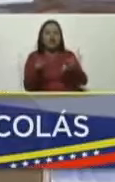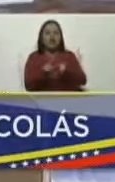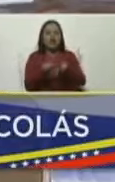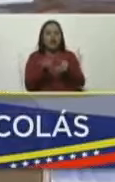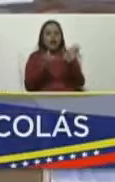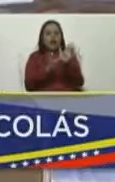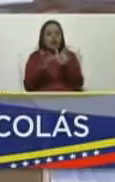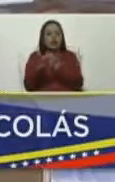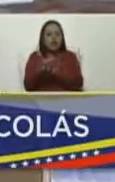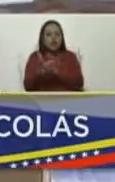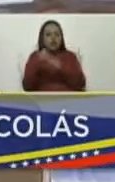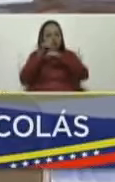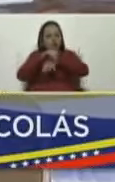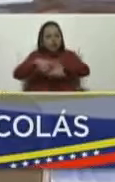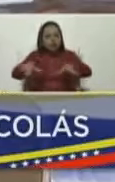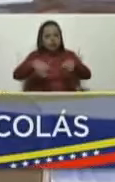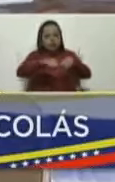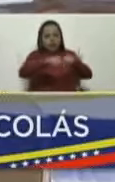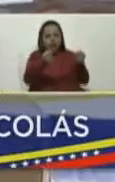los panes